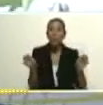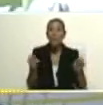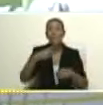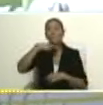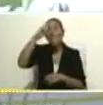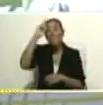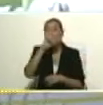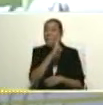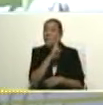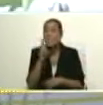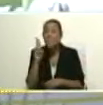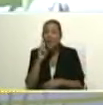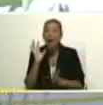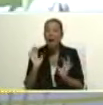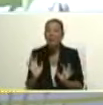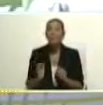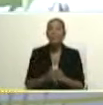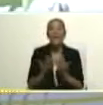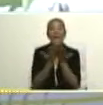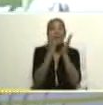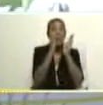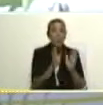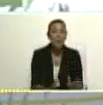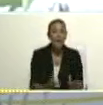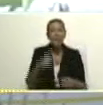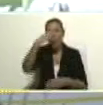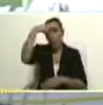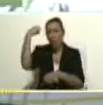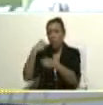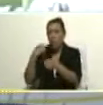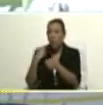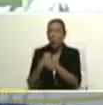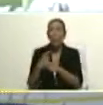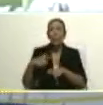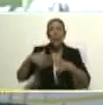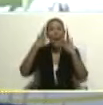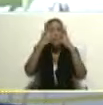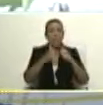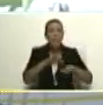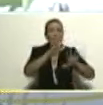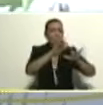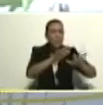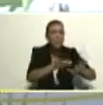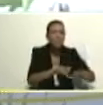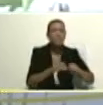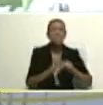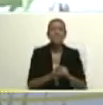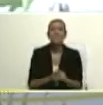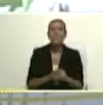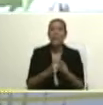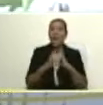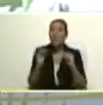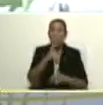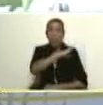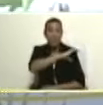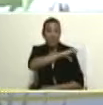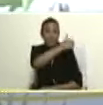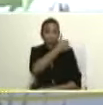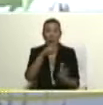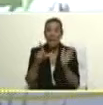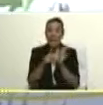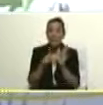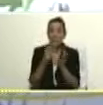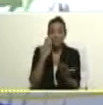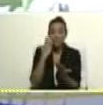padres, madres, representantes, estudiantes, obreros, trabajadoras, obreras, a la directora del Liceo